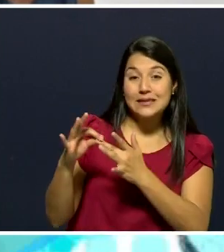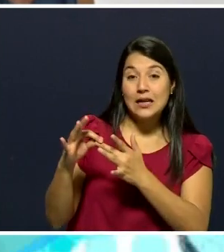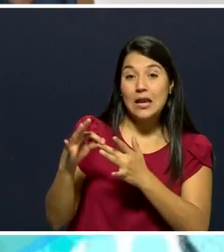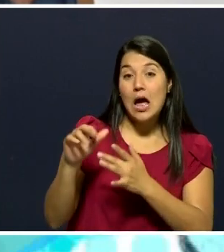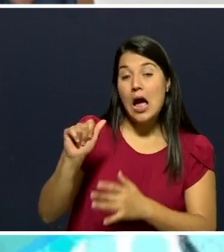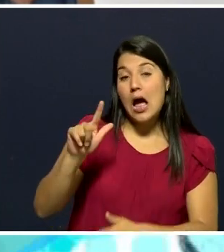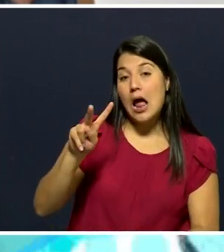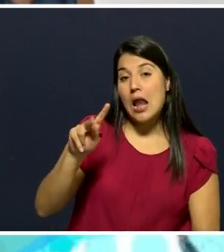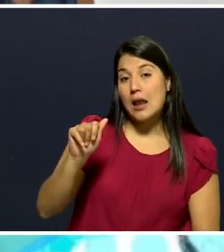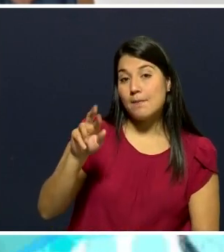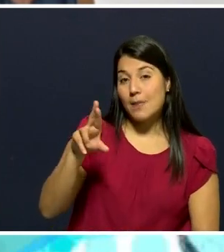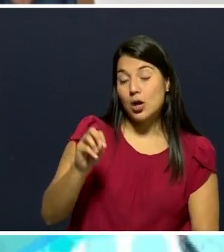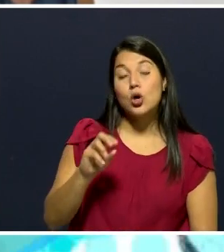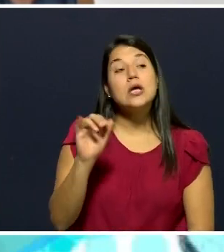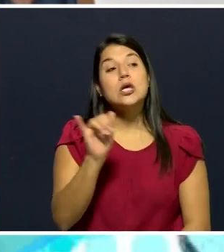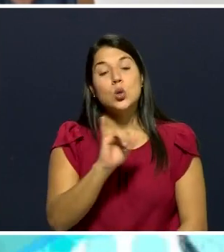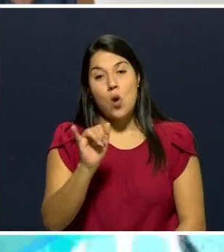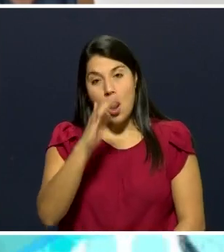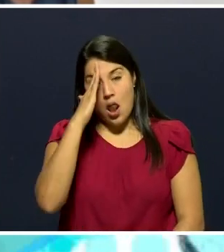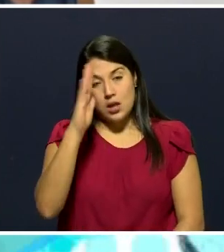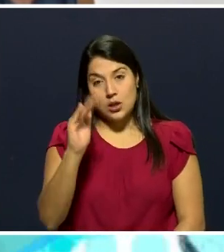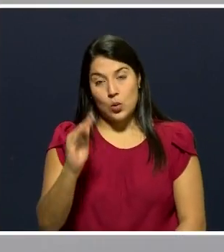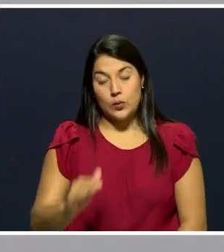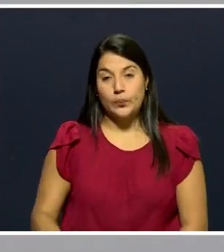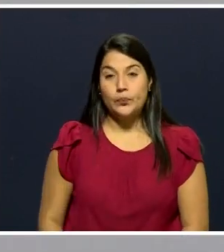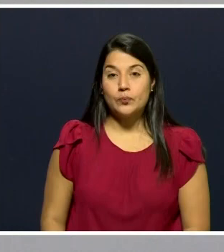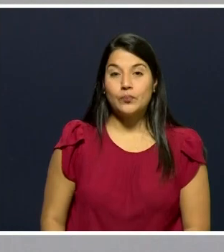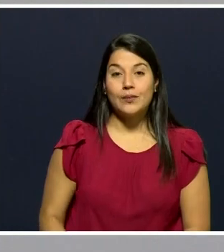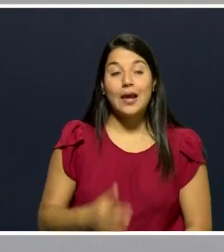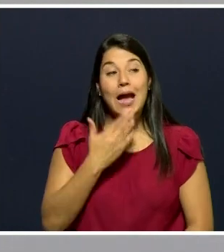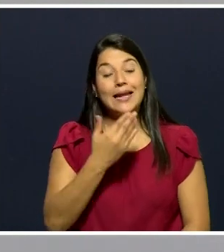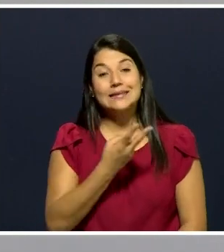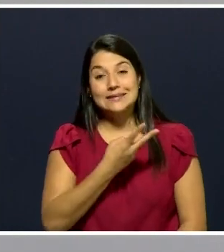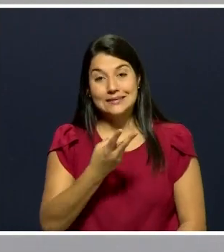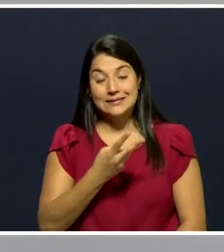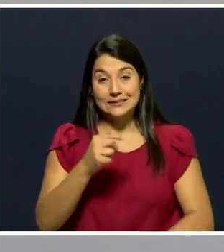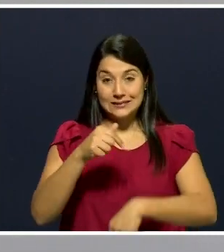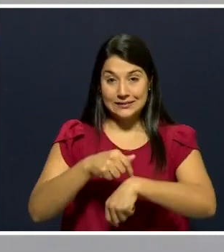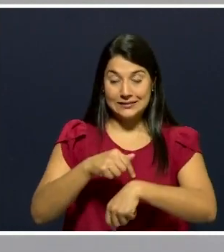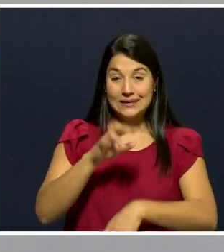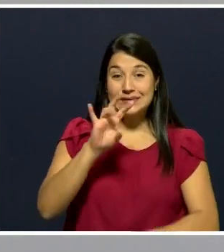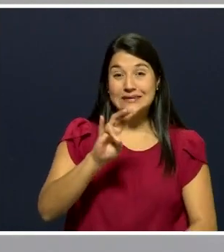Álvaro. Gracias. Lo mismo, a ustedes. Ilka, hasta luego. Gracias a ustedes.